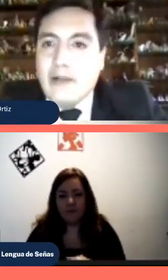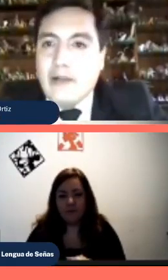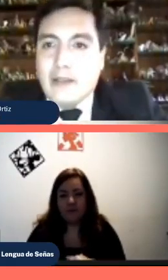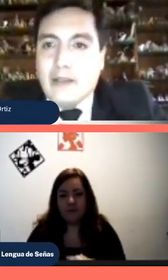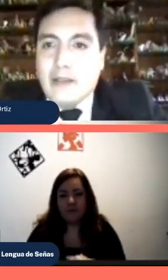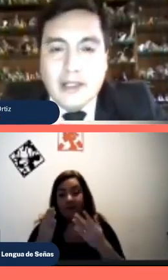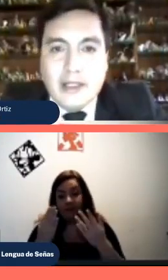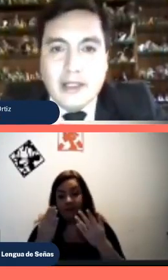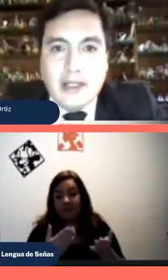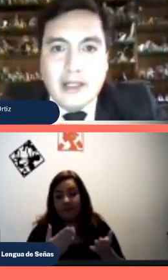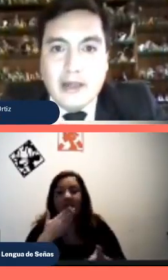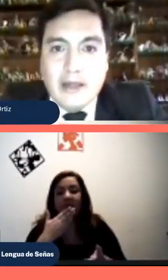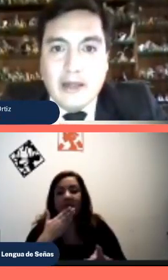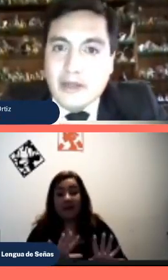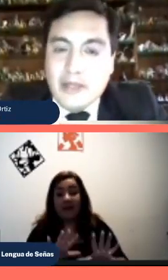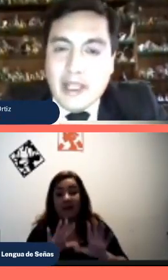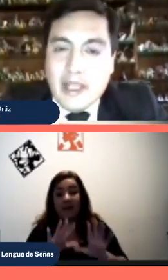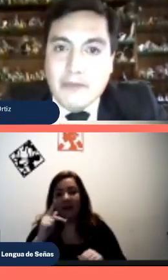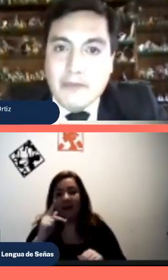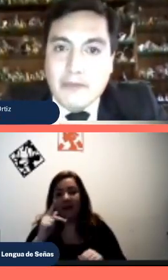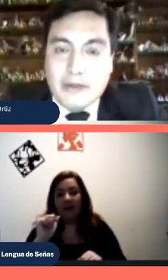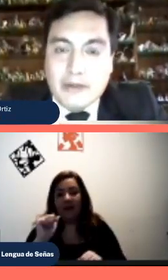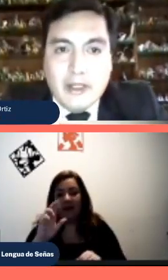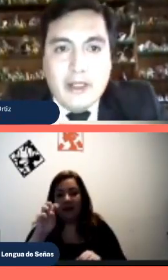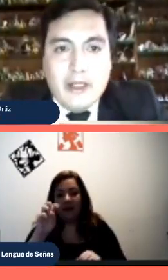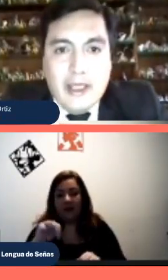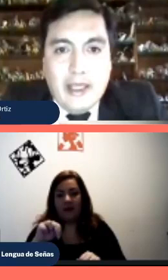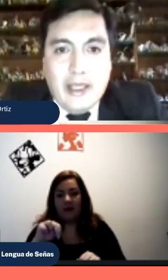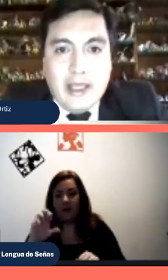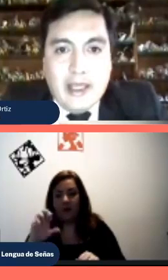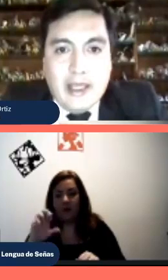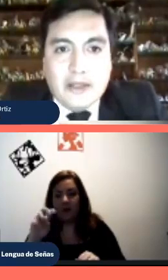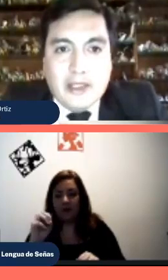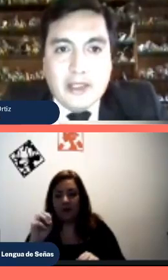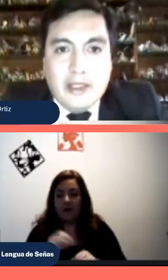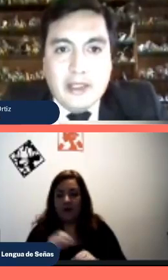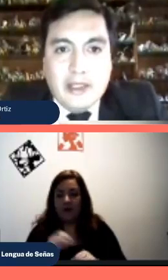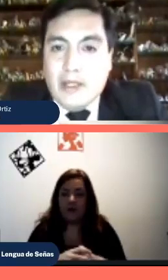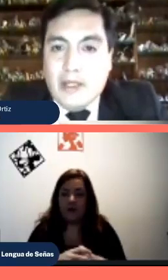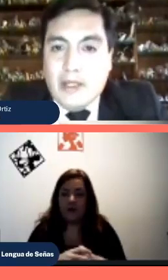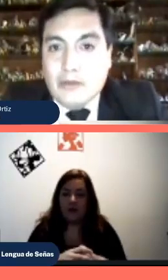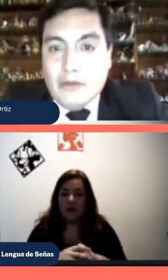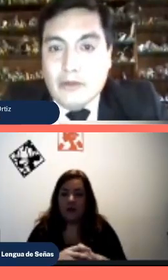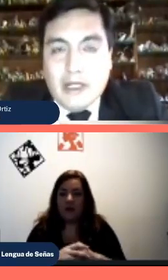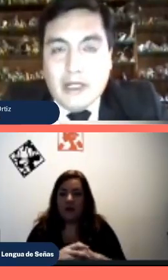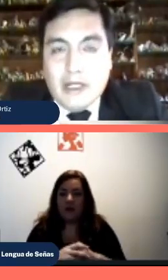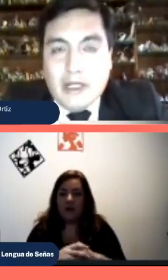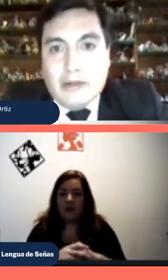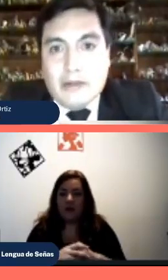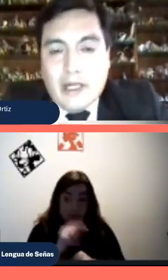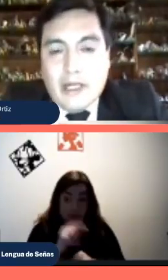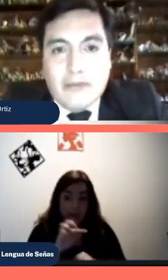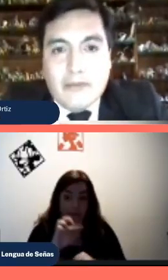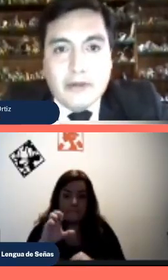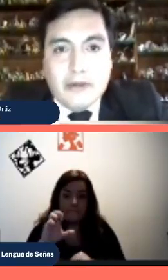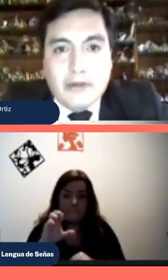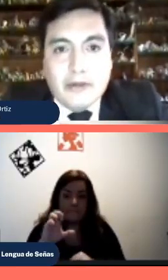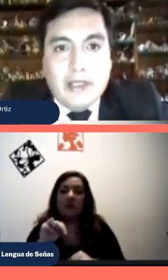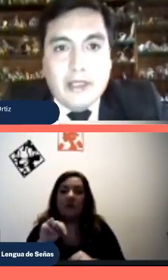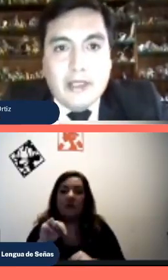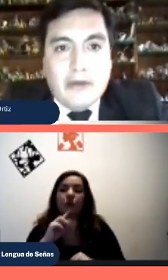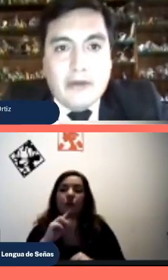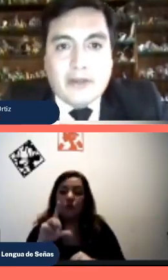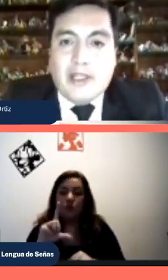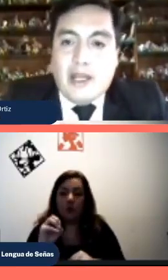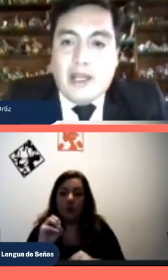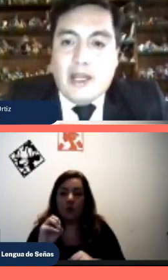Destacable también es la labor de doña Karen Moreno. Ella es paleontóloga, la doctora Karen Moreno, de